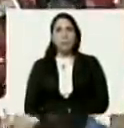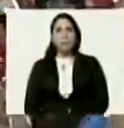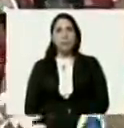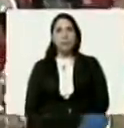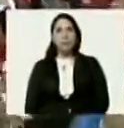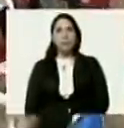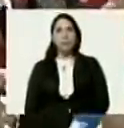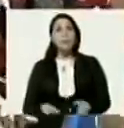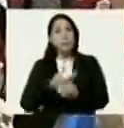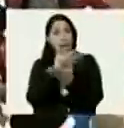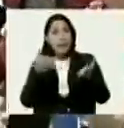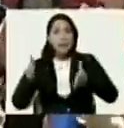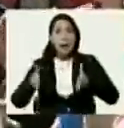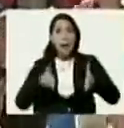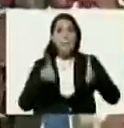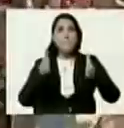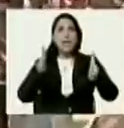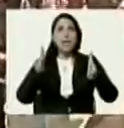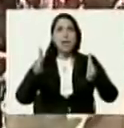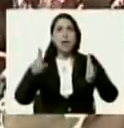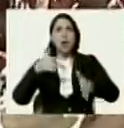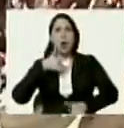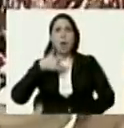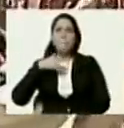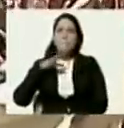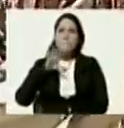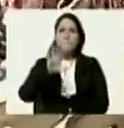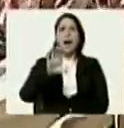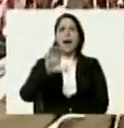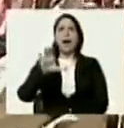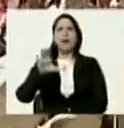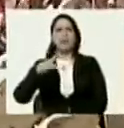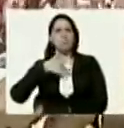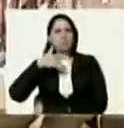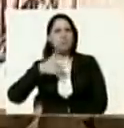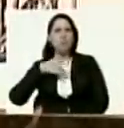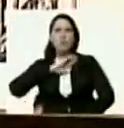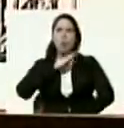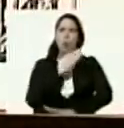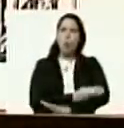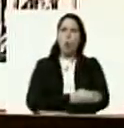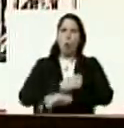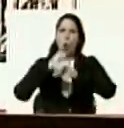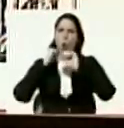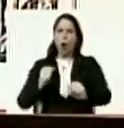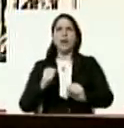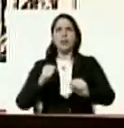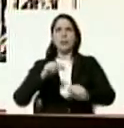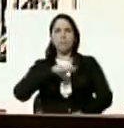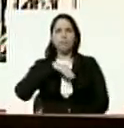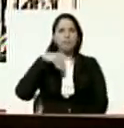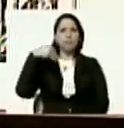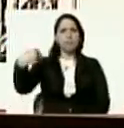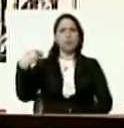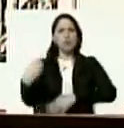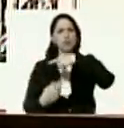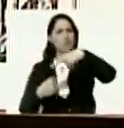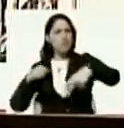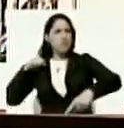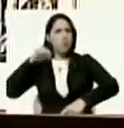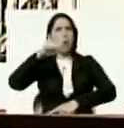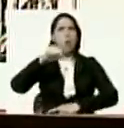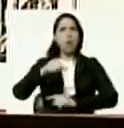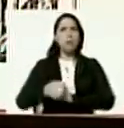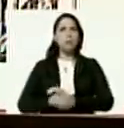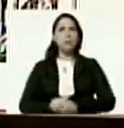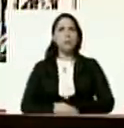Es el camino de la patria, la valentía, el patriotismo, el espíritu revolucionario.